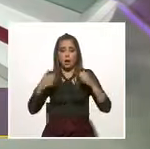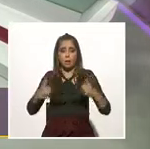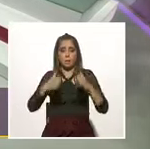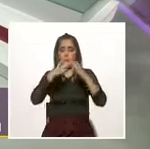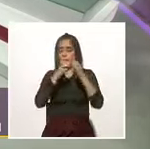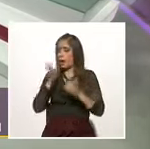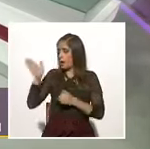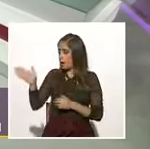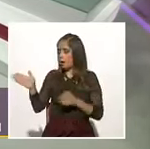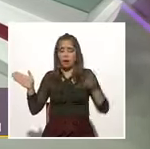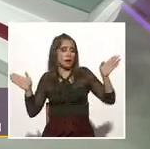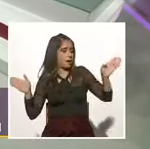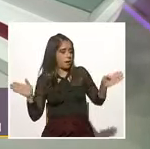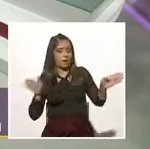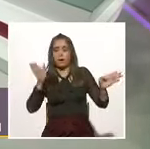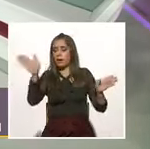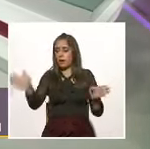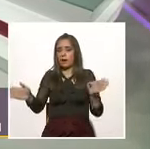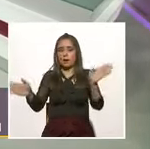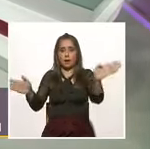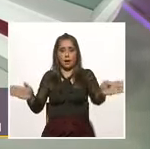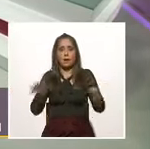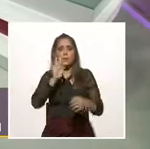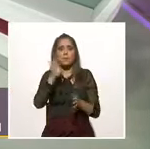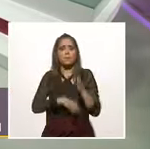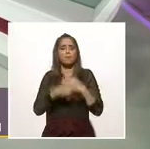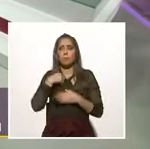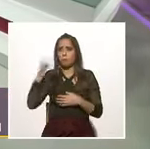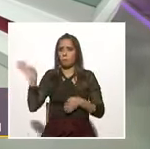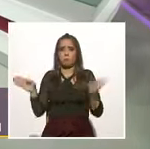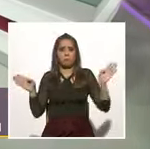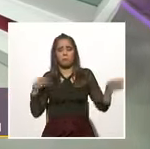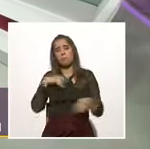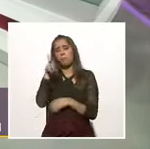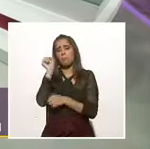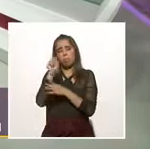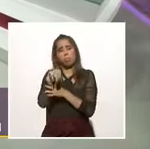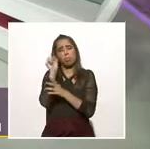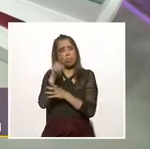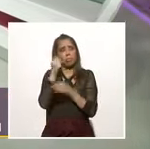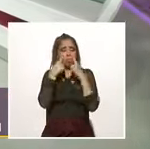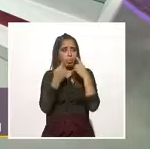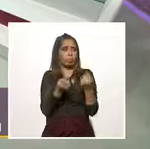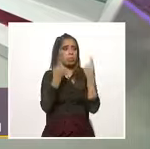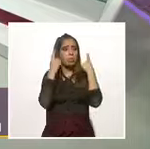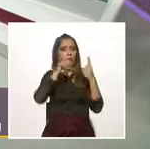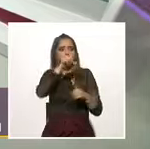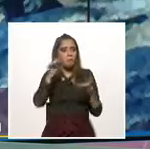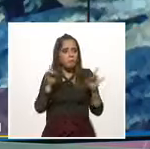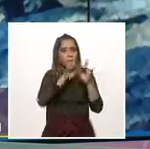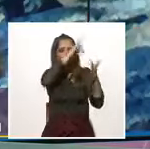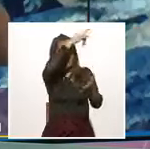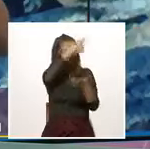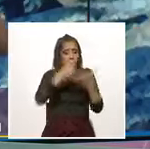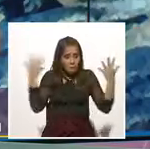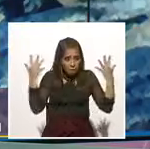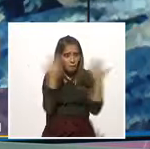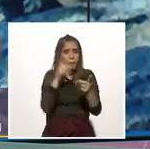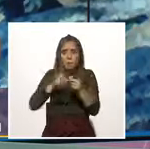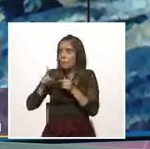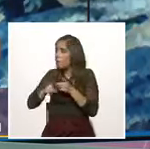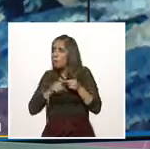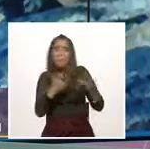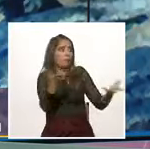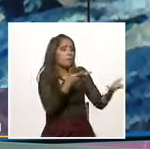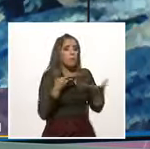de emergencia. Pero si yo no conozco qué significan las señales, de nada me va a servir. Y a pesar que es algo tan simple, incluso el colocarse un